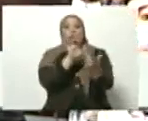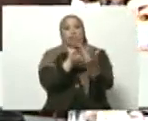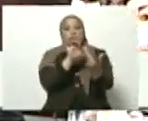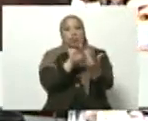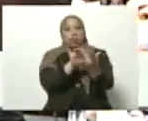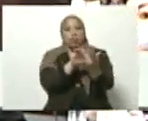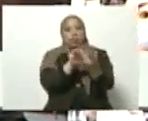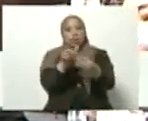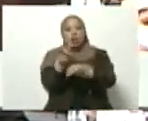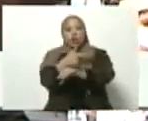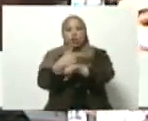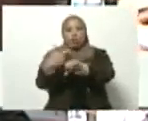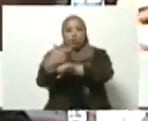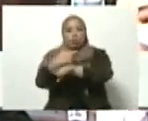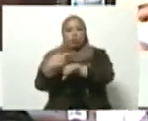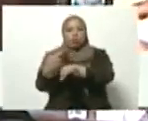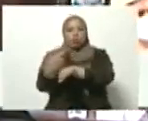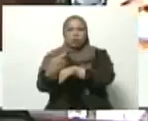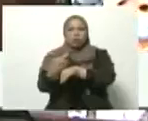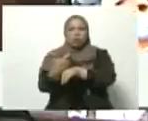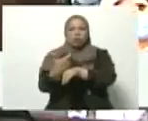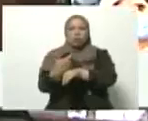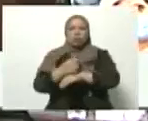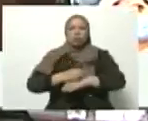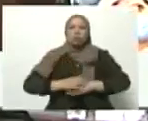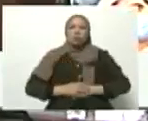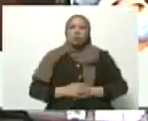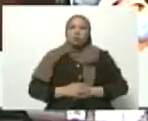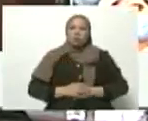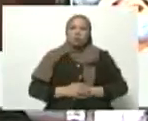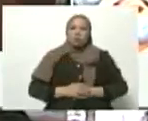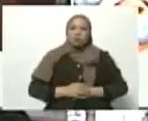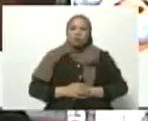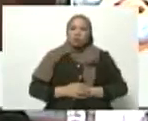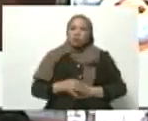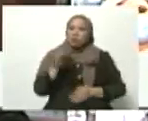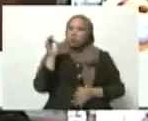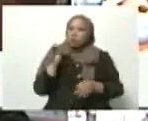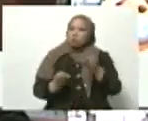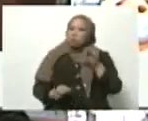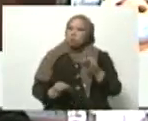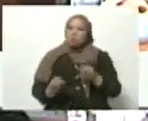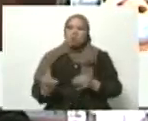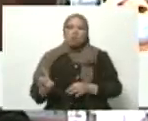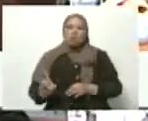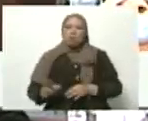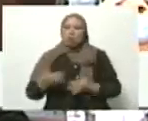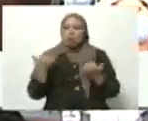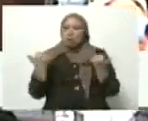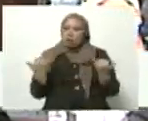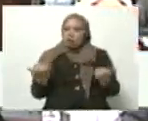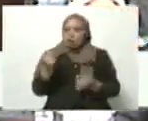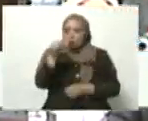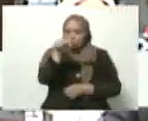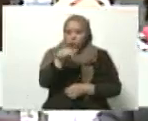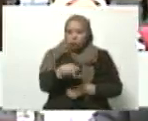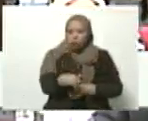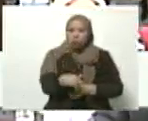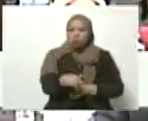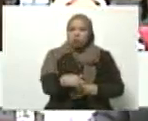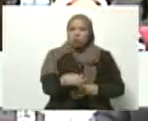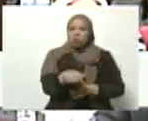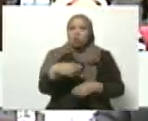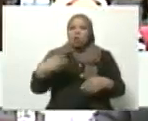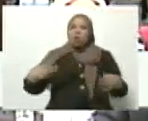país. Por lo tanto, creo que no es útil hoy que ese